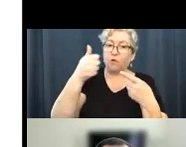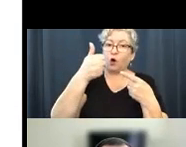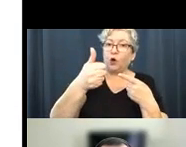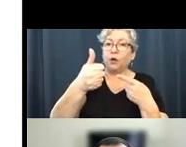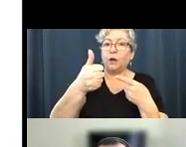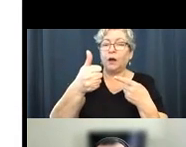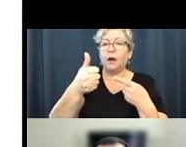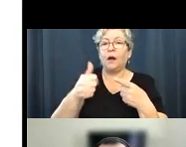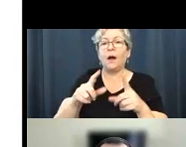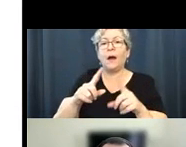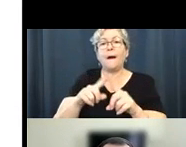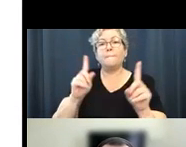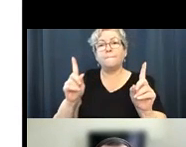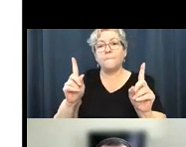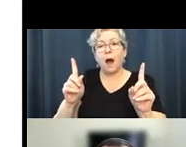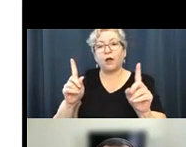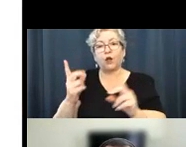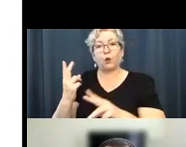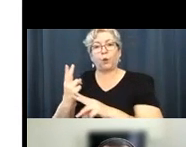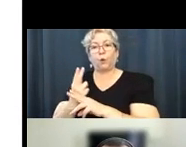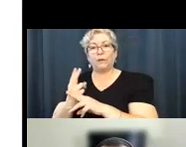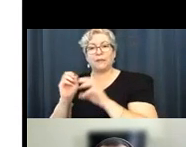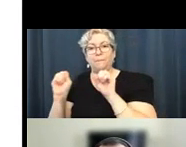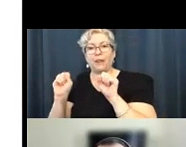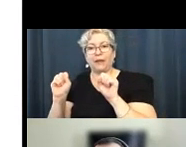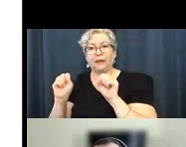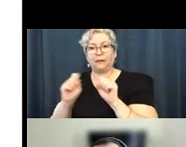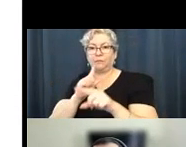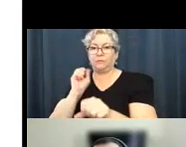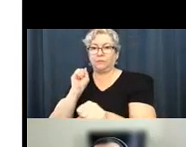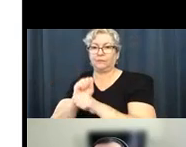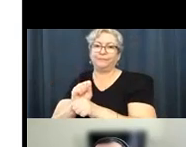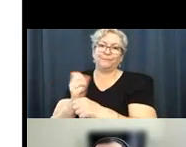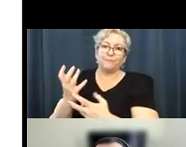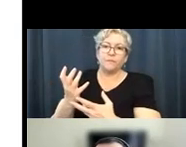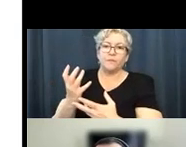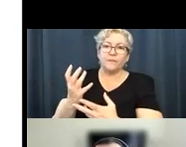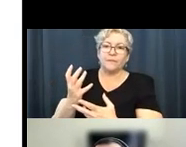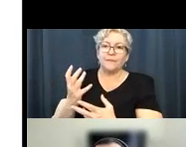entonces, si no lo hacemos, nos van a poner una demanda. Pero la usabilidad,